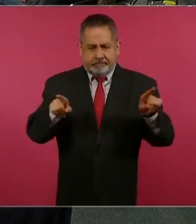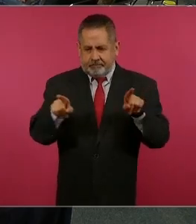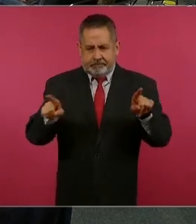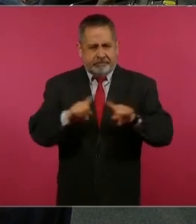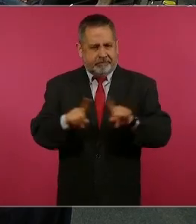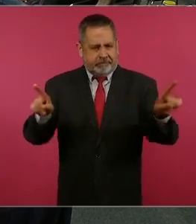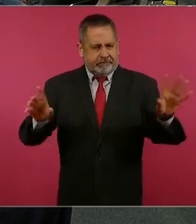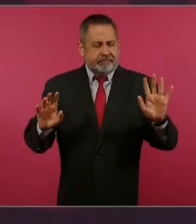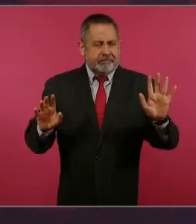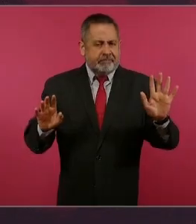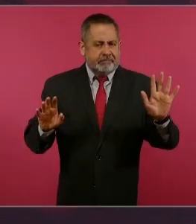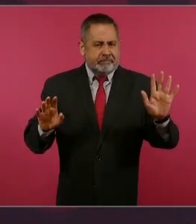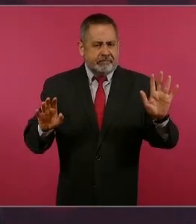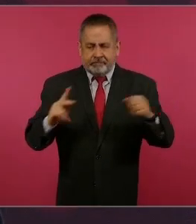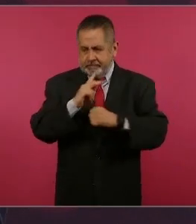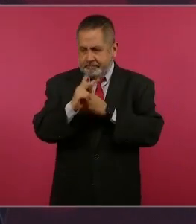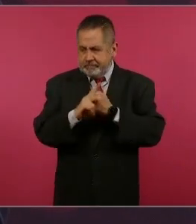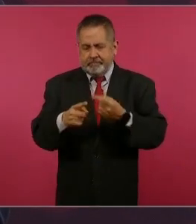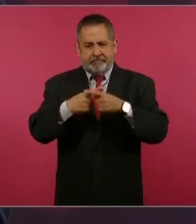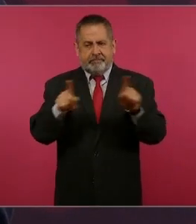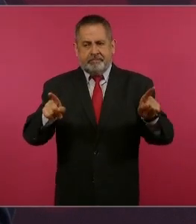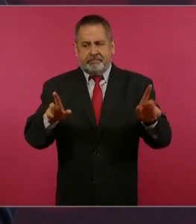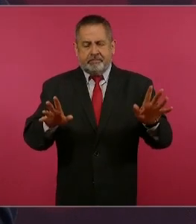distintos, contrapuestos de nación.